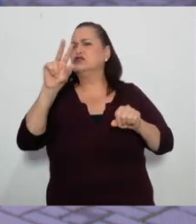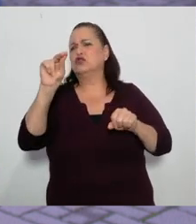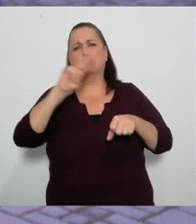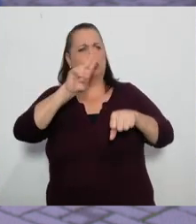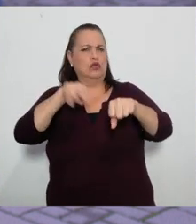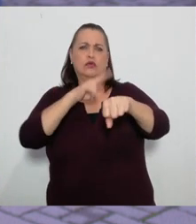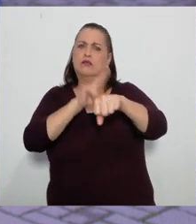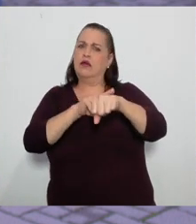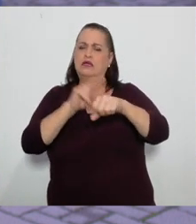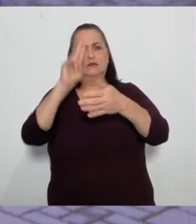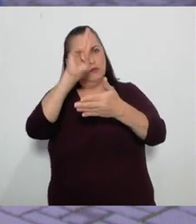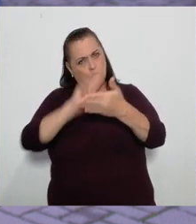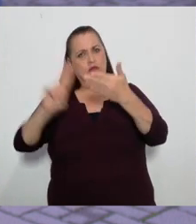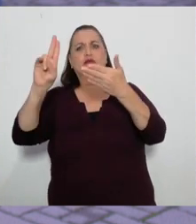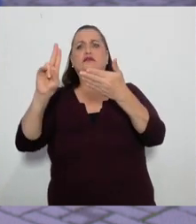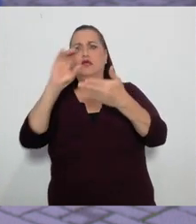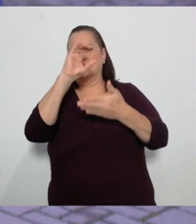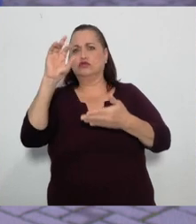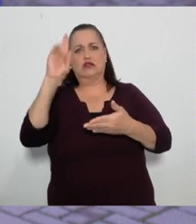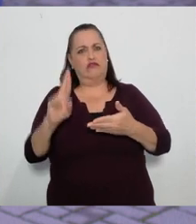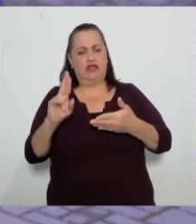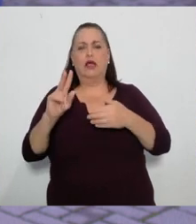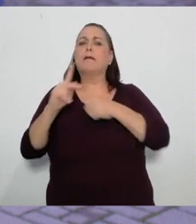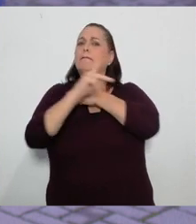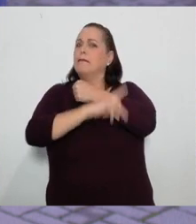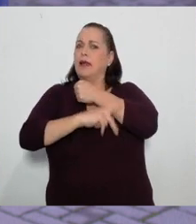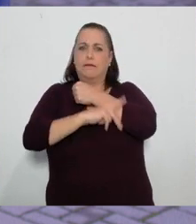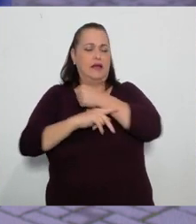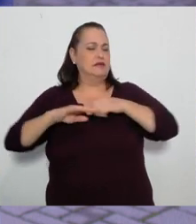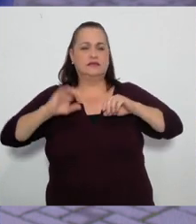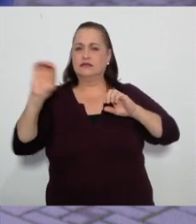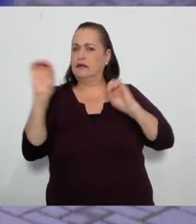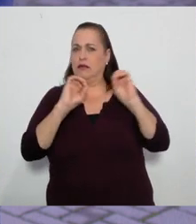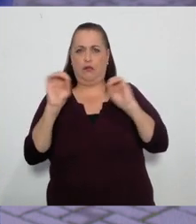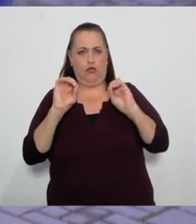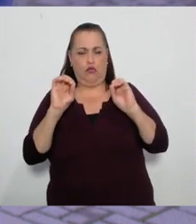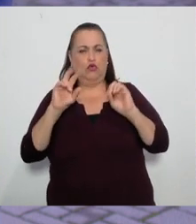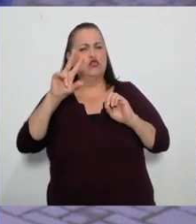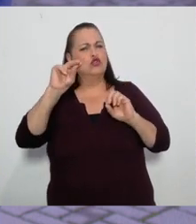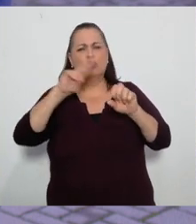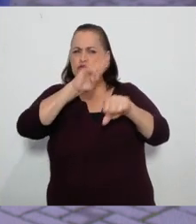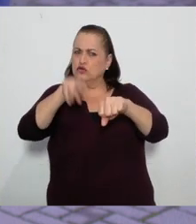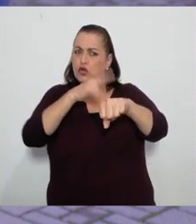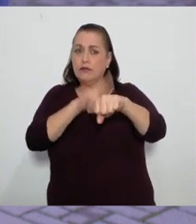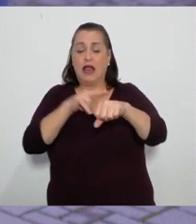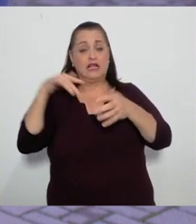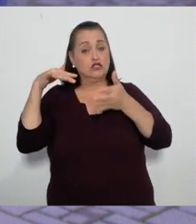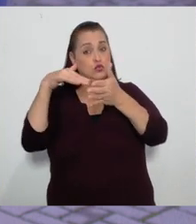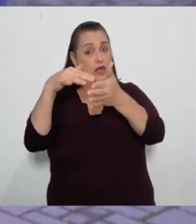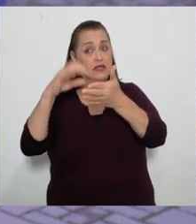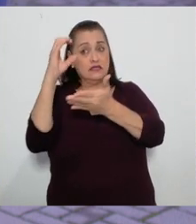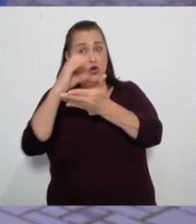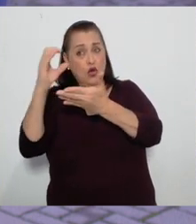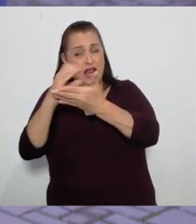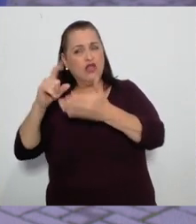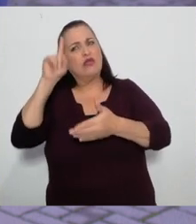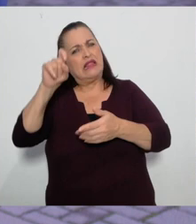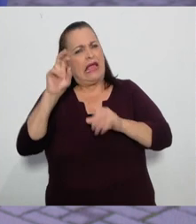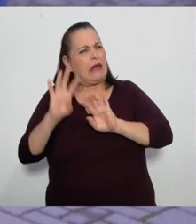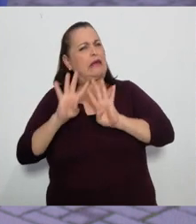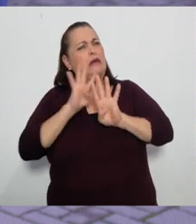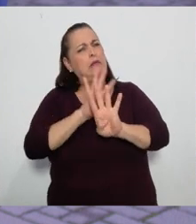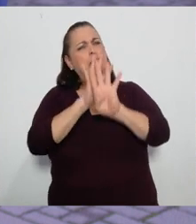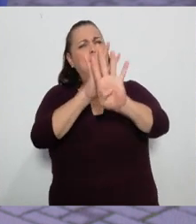son normales para la universidad ni para el país. No es normal que estudiantes de secundaria tengan que